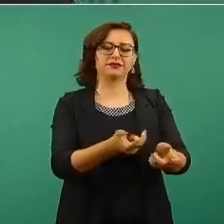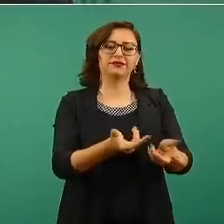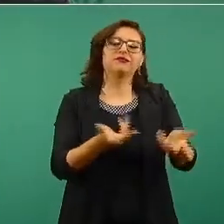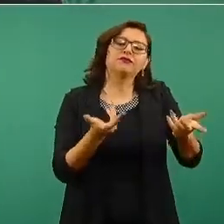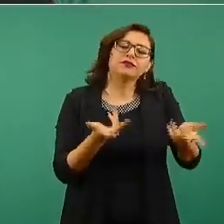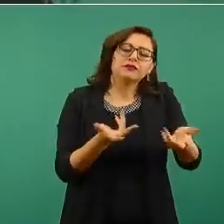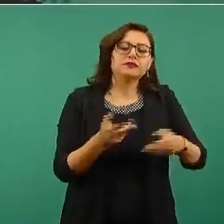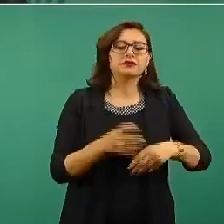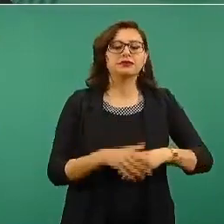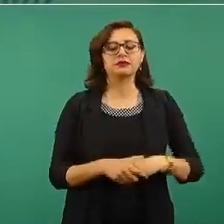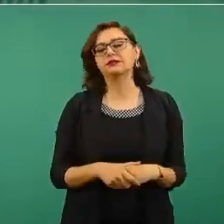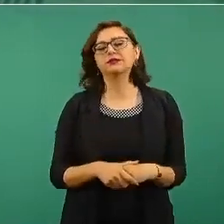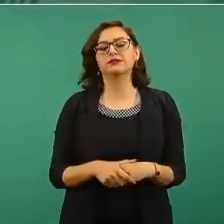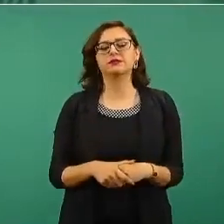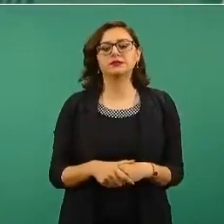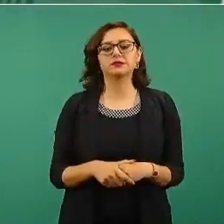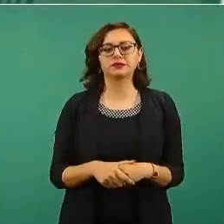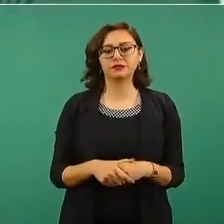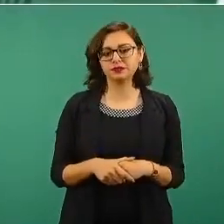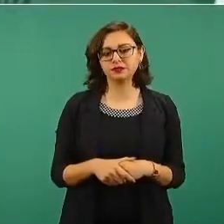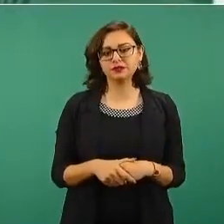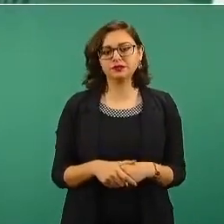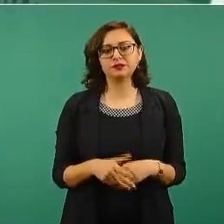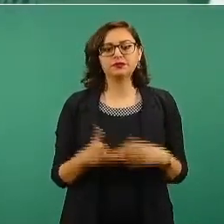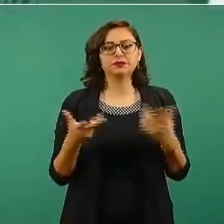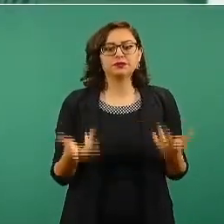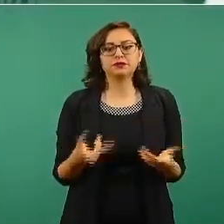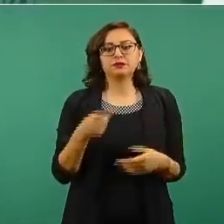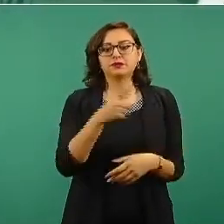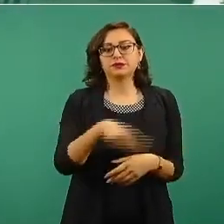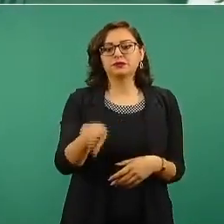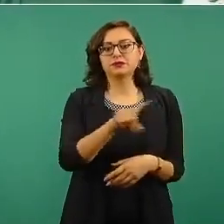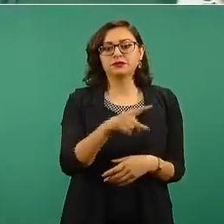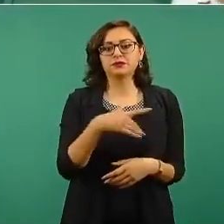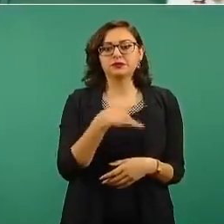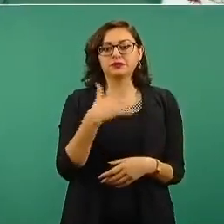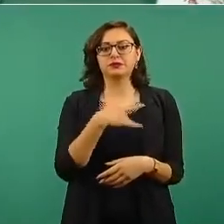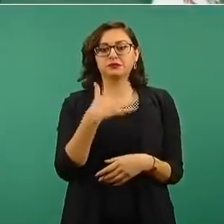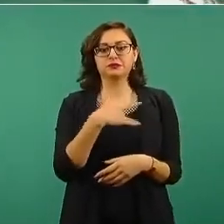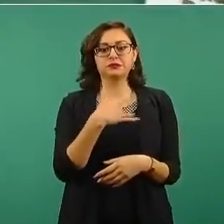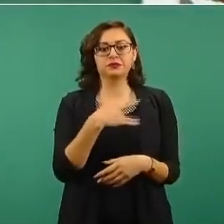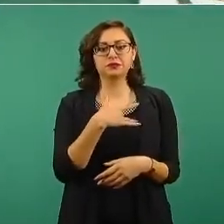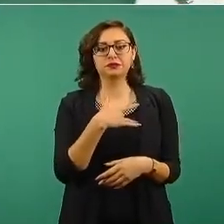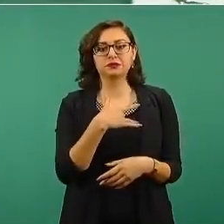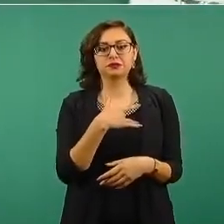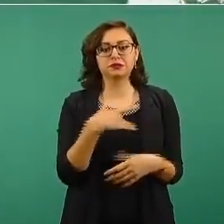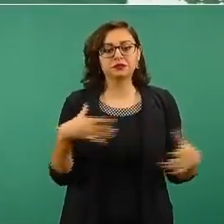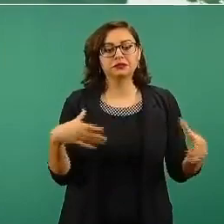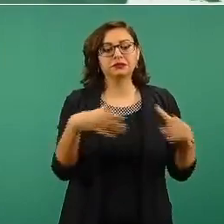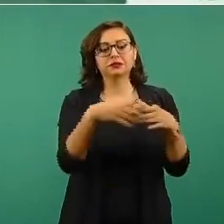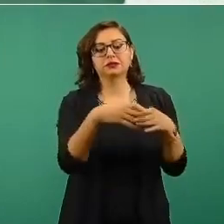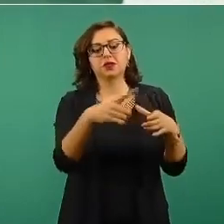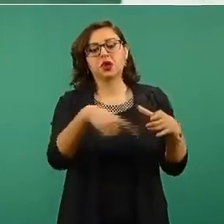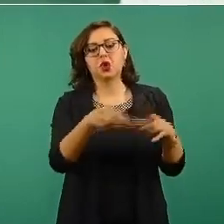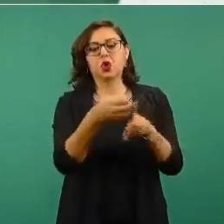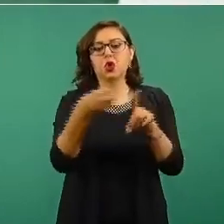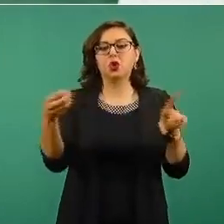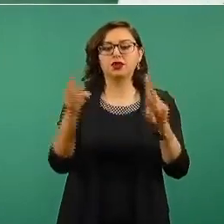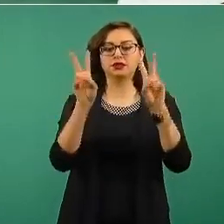no exaltar, ¿no?, o no darle tanta importancia a los publicistas o a estas frases,